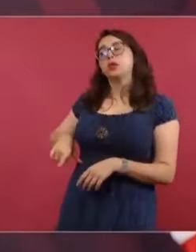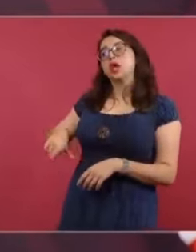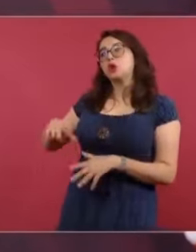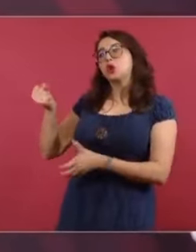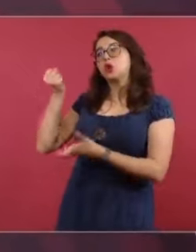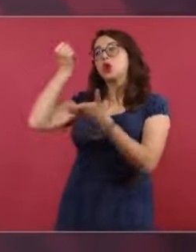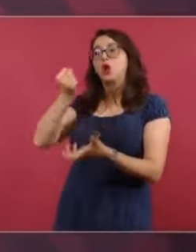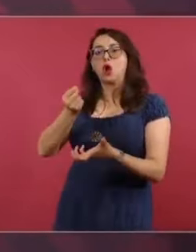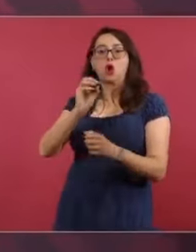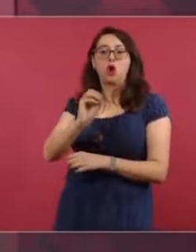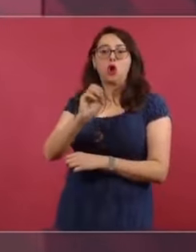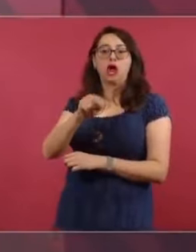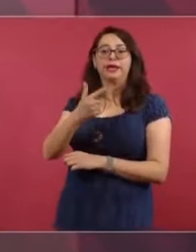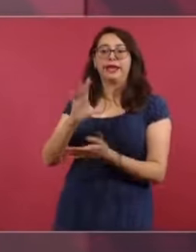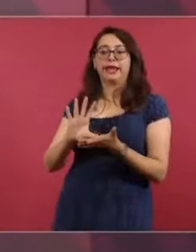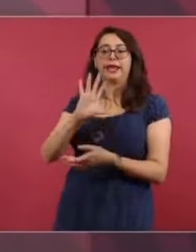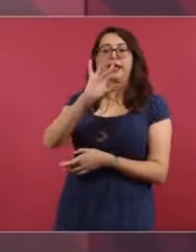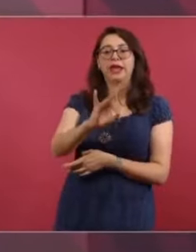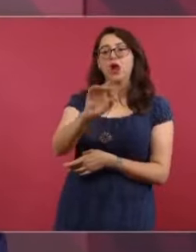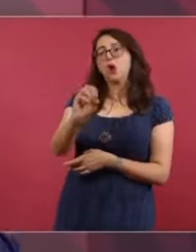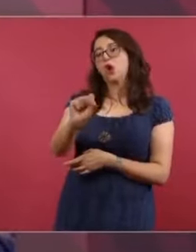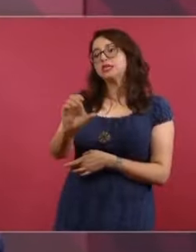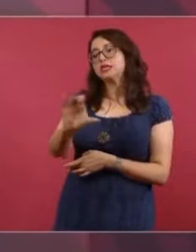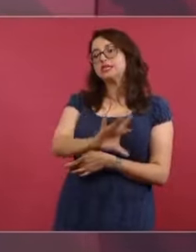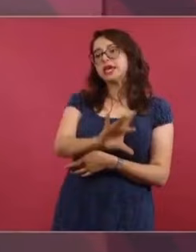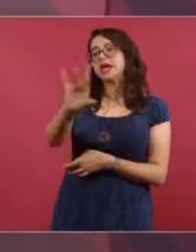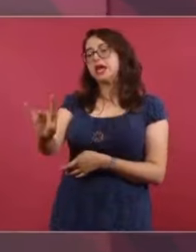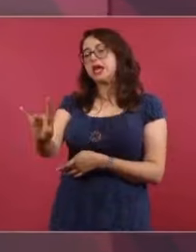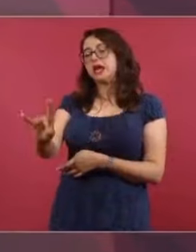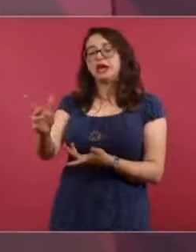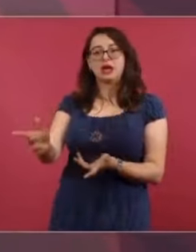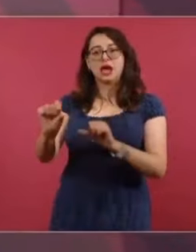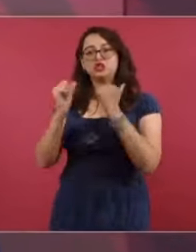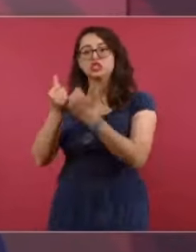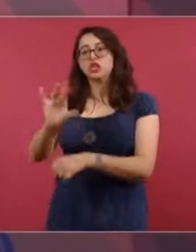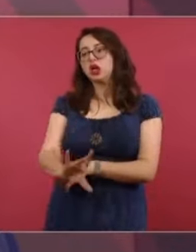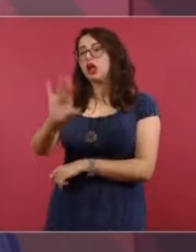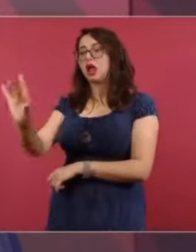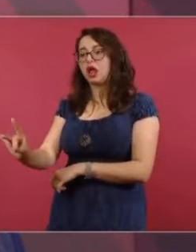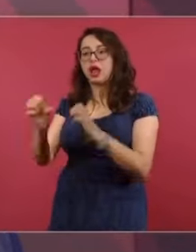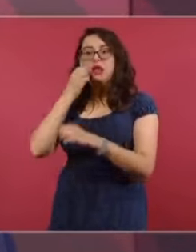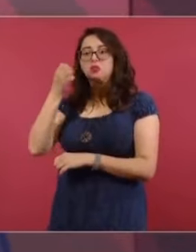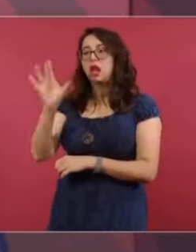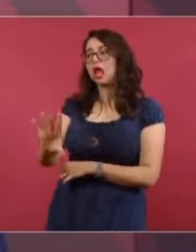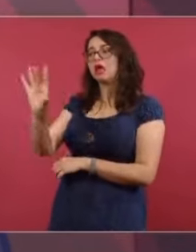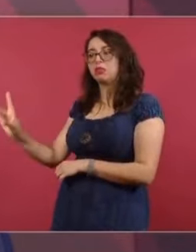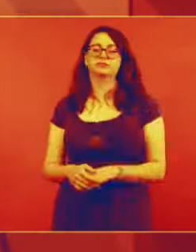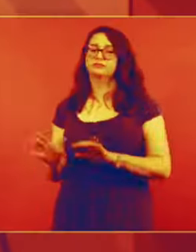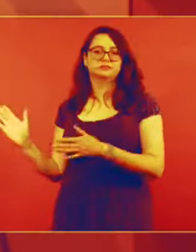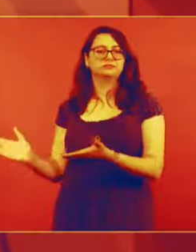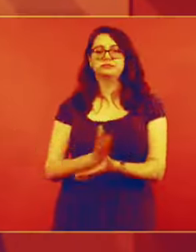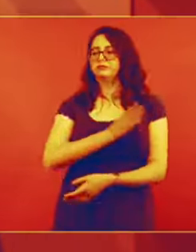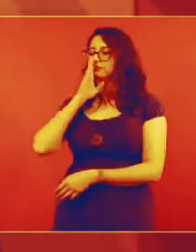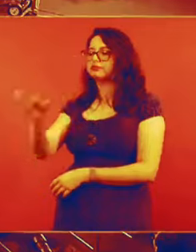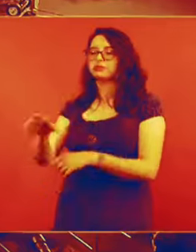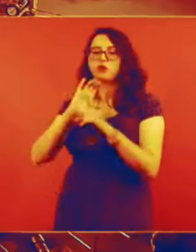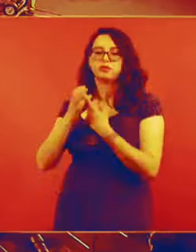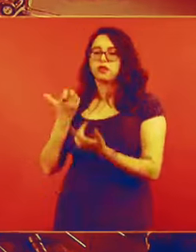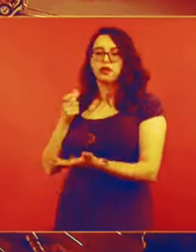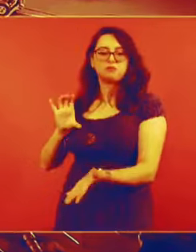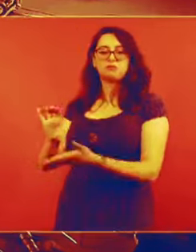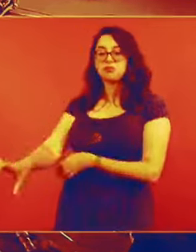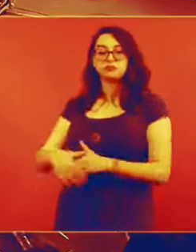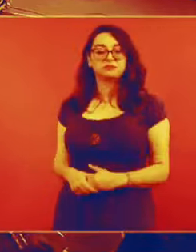organizaciones no gubernamentales, ni de organizaciones sociales, ni de organizaciones gubernamentales de ningún nivel. Directo. Pues eso es lo que se va a